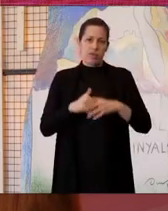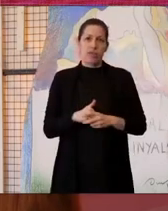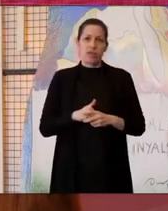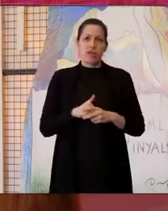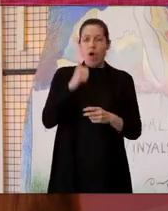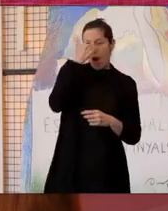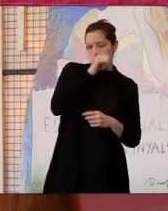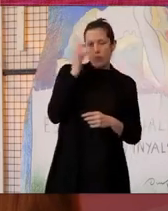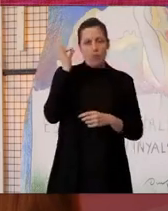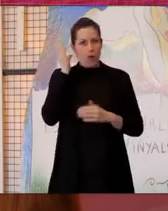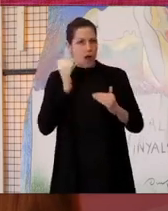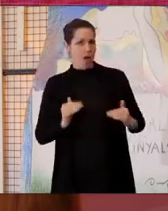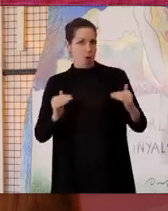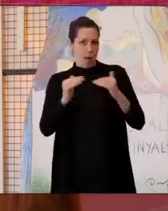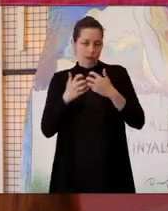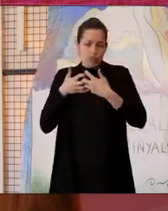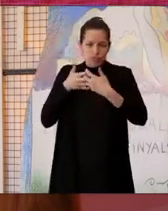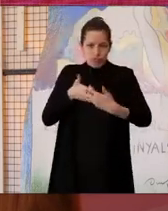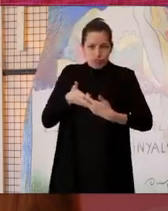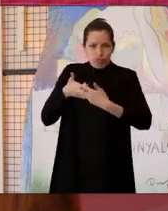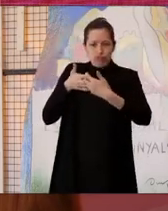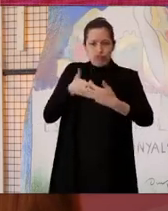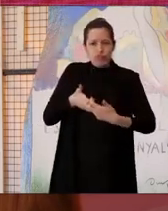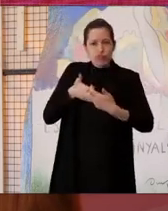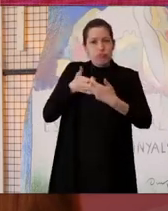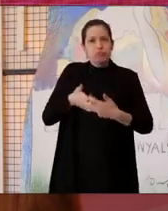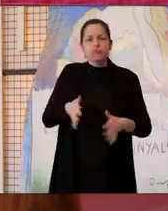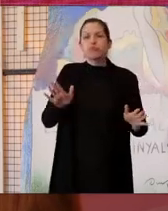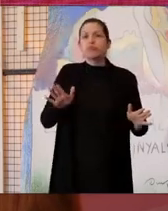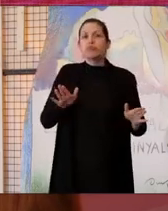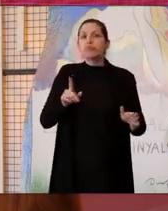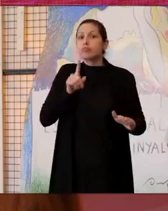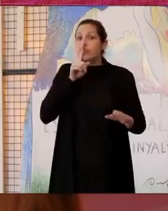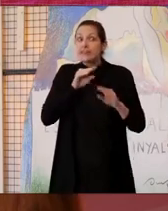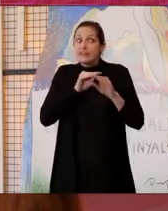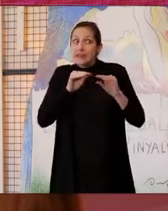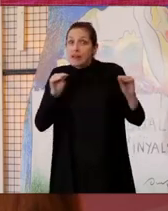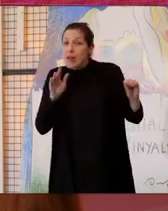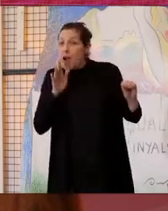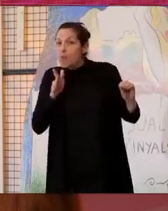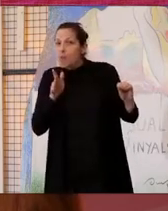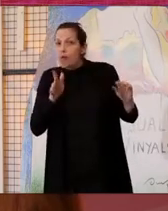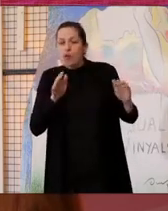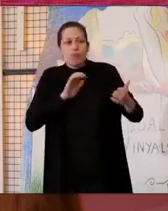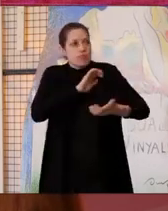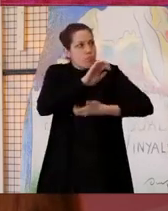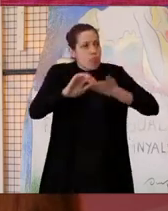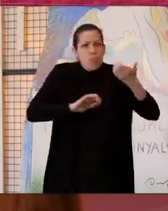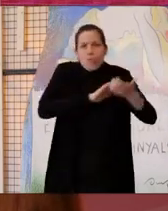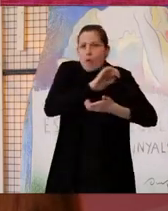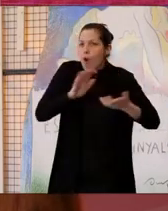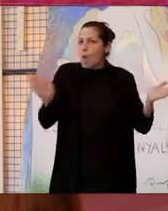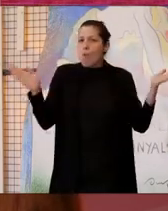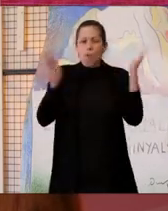por qué digo original porque es una batalla que se ha dado sin violencia Es la primera vez que hay una Revolución que se